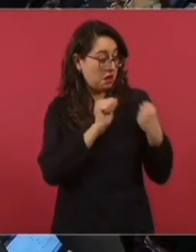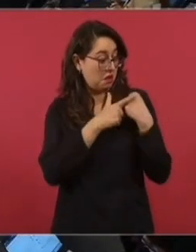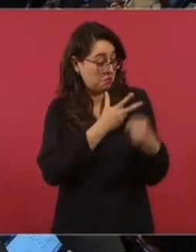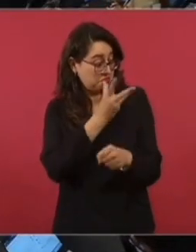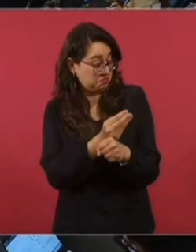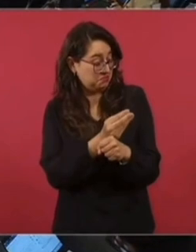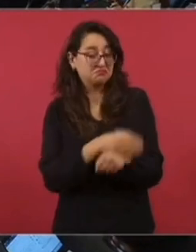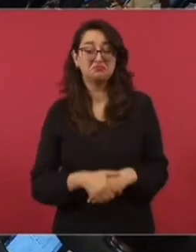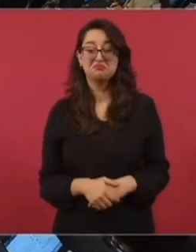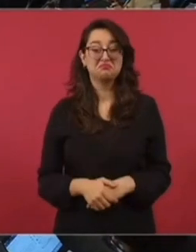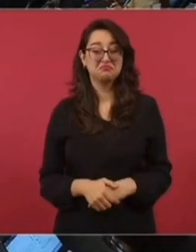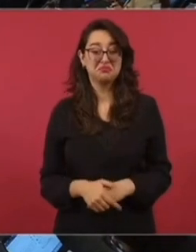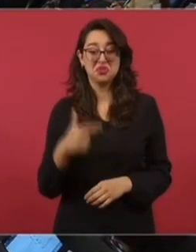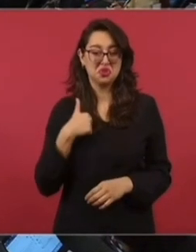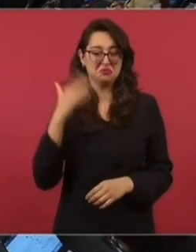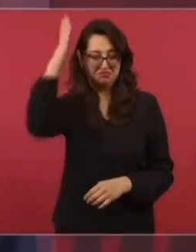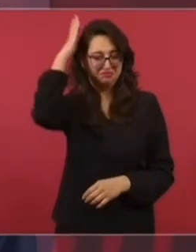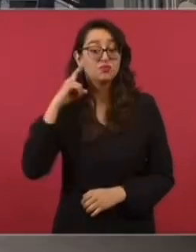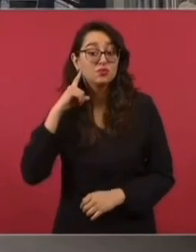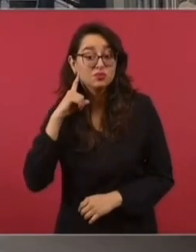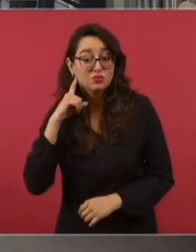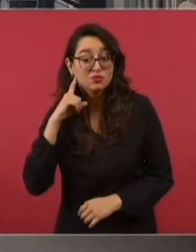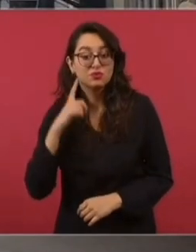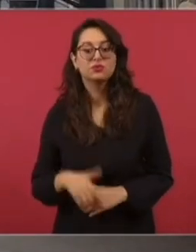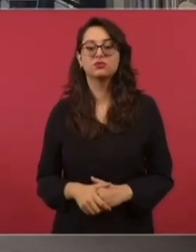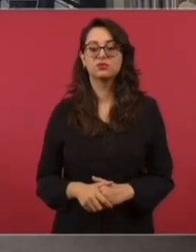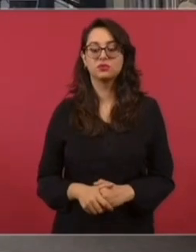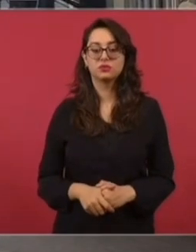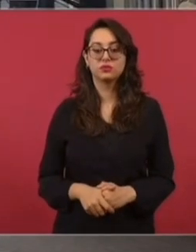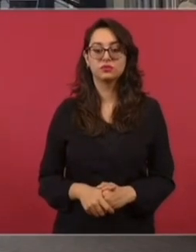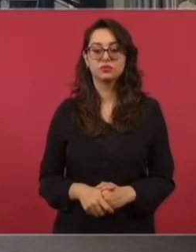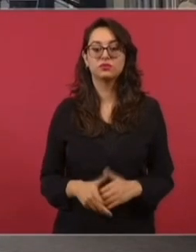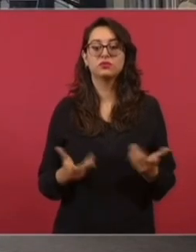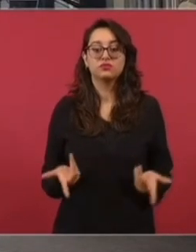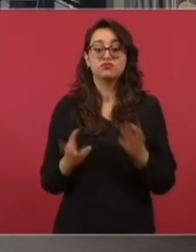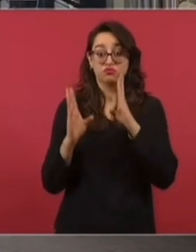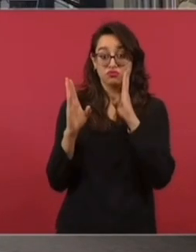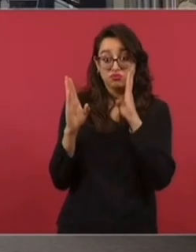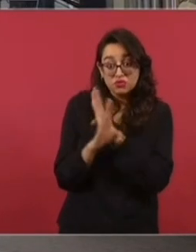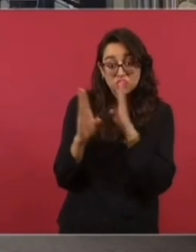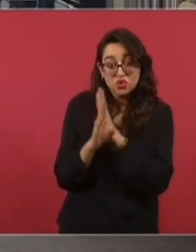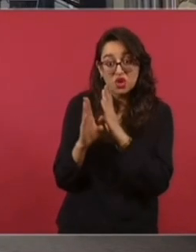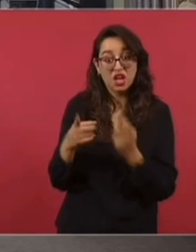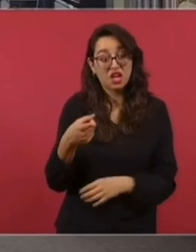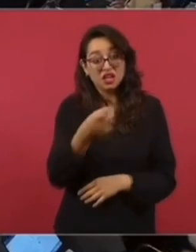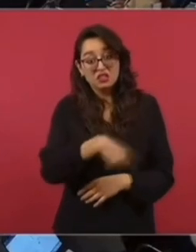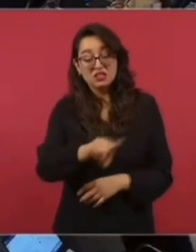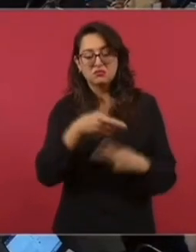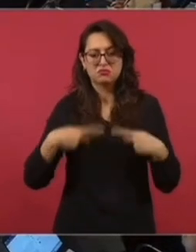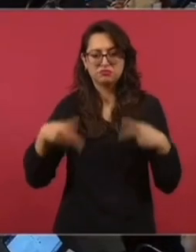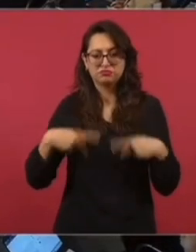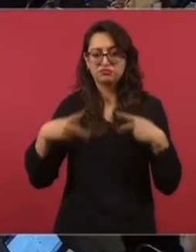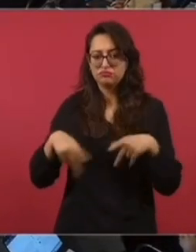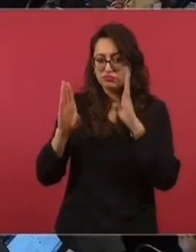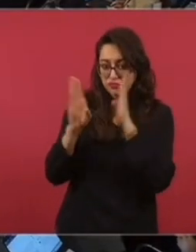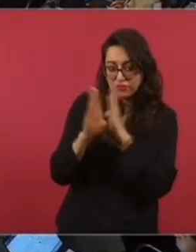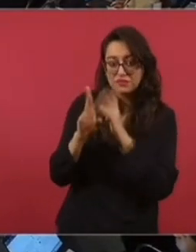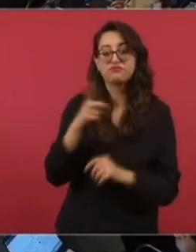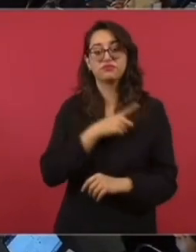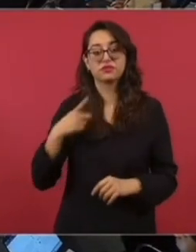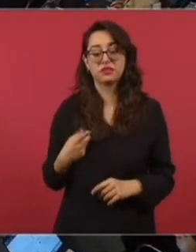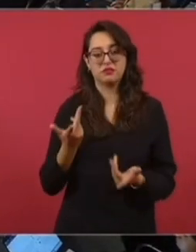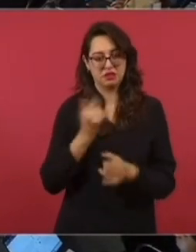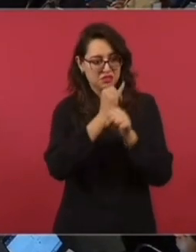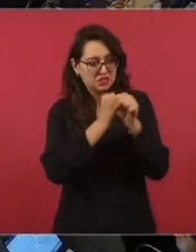yo creo que yo soy comandante supremo de las Fuerzas Armadas. Si sigue habiendo estos casos de espionaje, presidente, por parte de los que usted está mencionando o sugiriendo, claro que sí. ¿No debería la